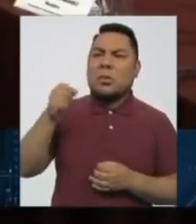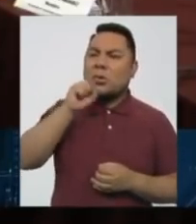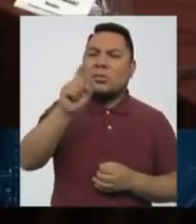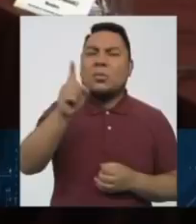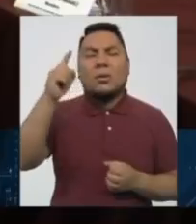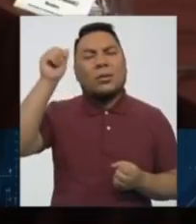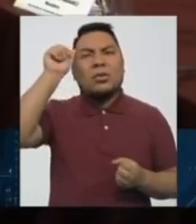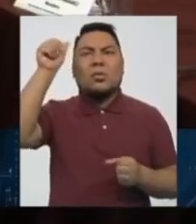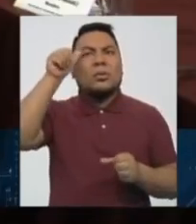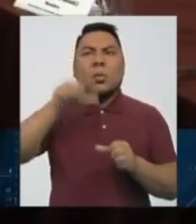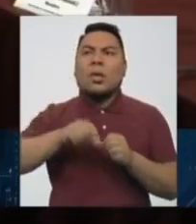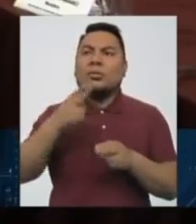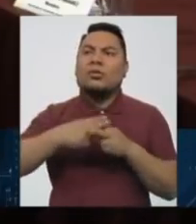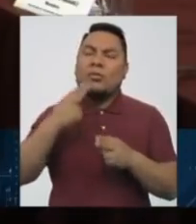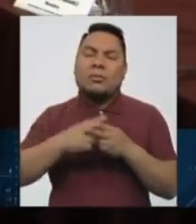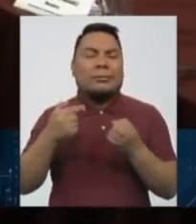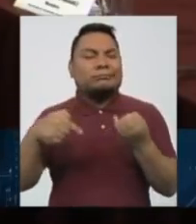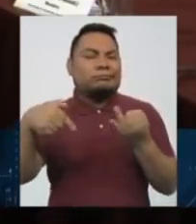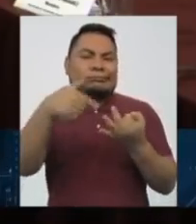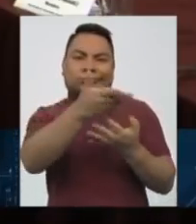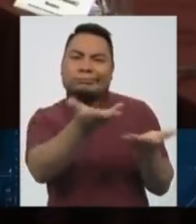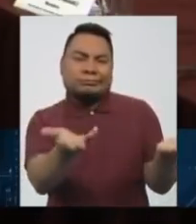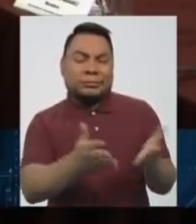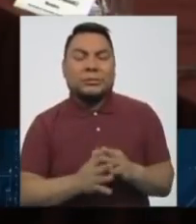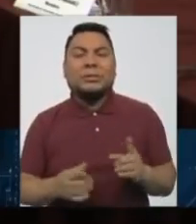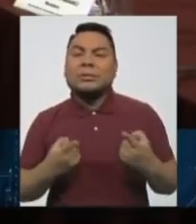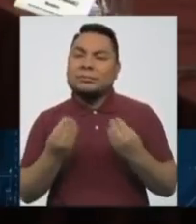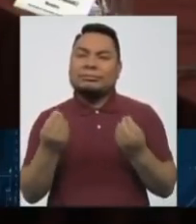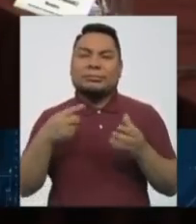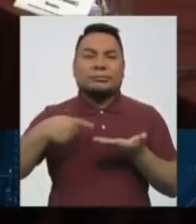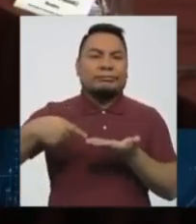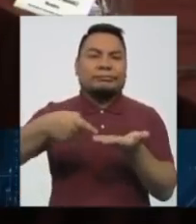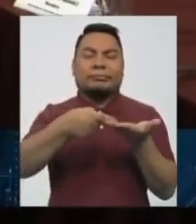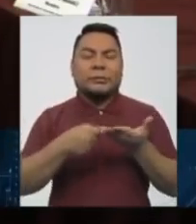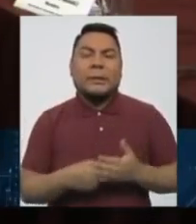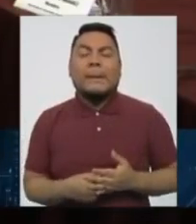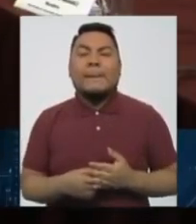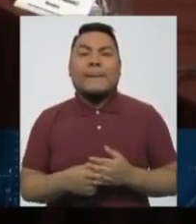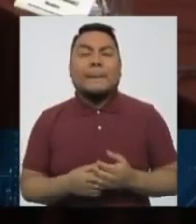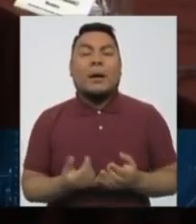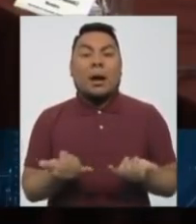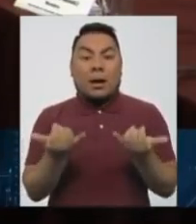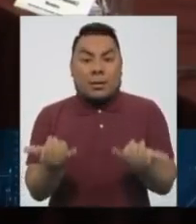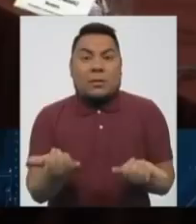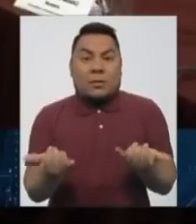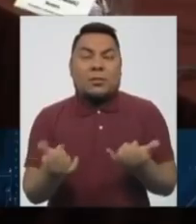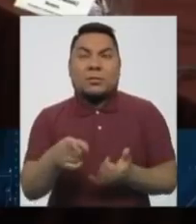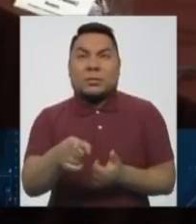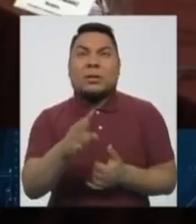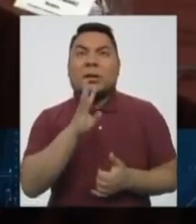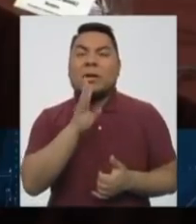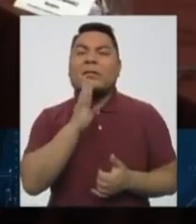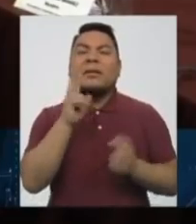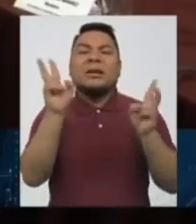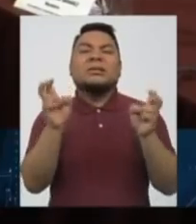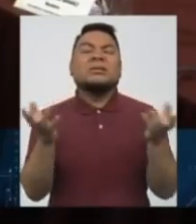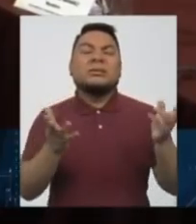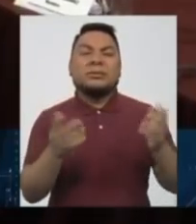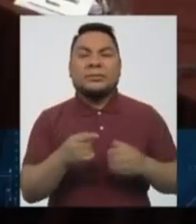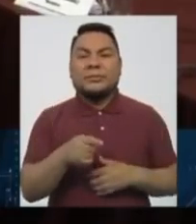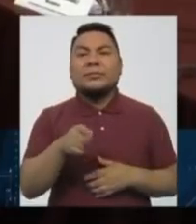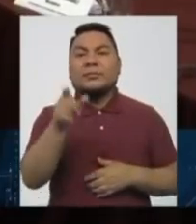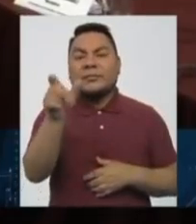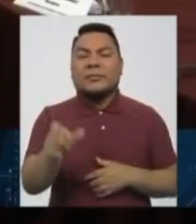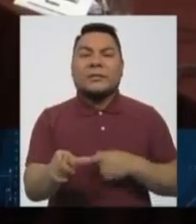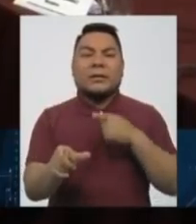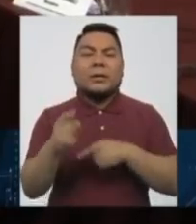con los diferentes hombres de prensa vinculados entonces en este caso. Finalmente, en estos momentos, se está viendo el caso entonces del expresidente